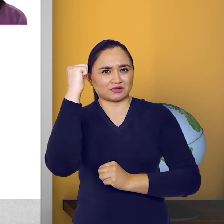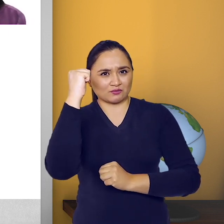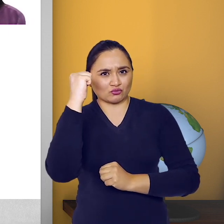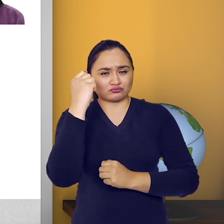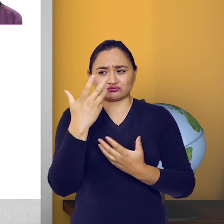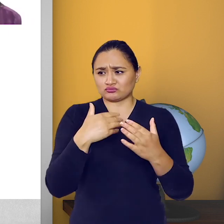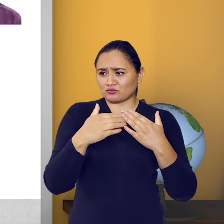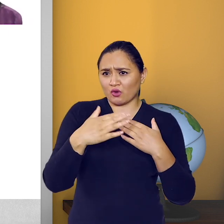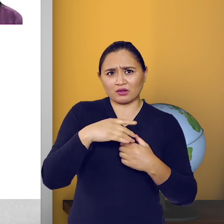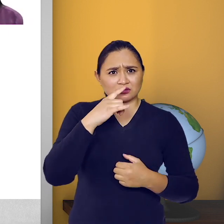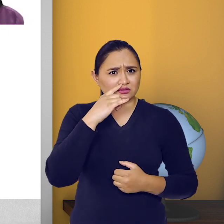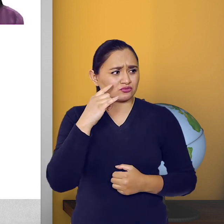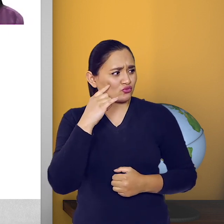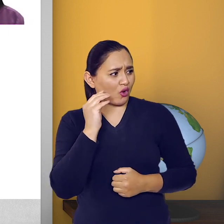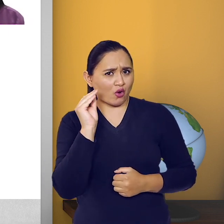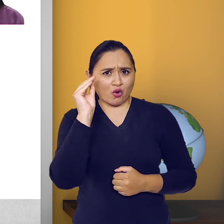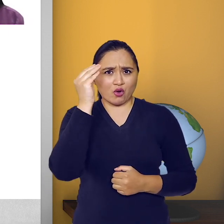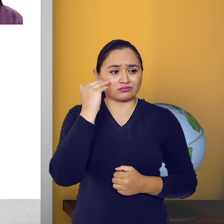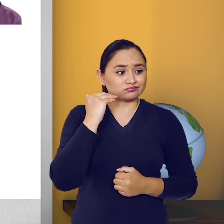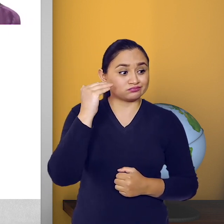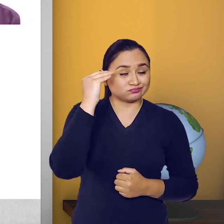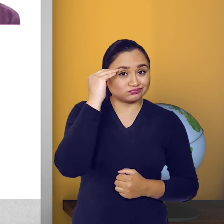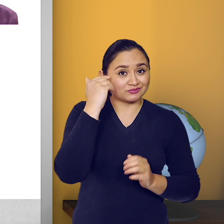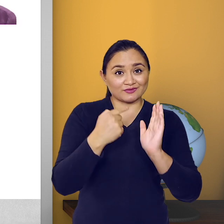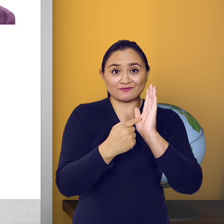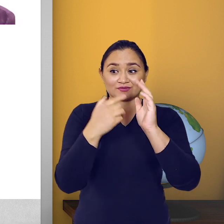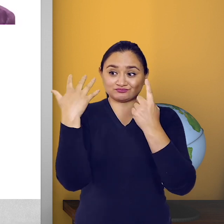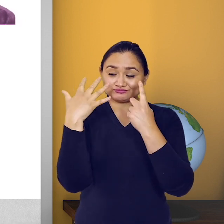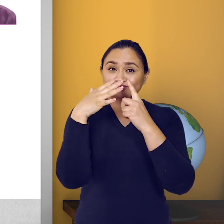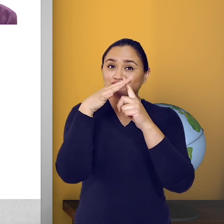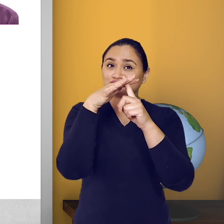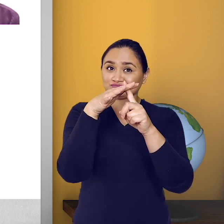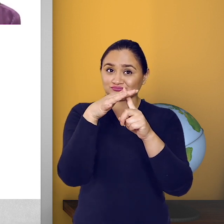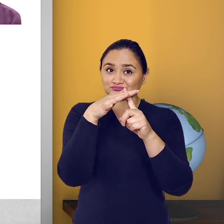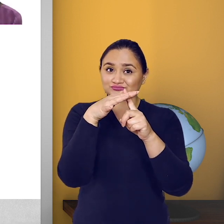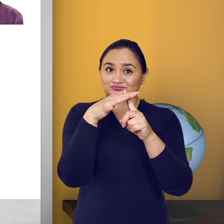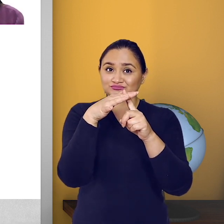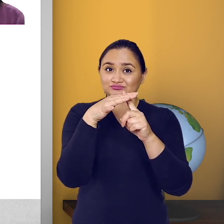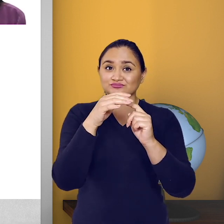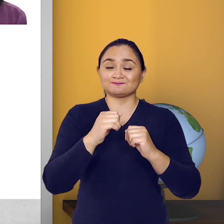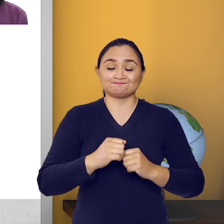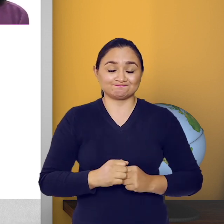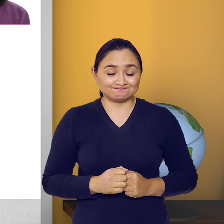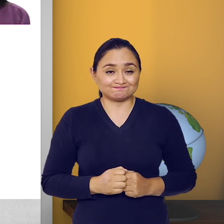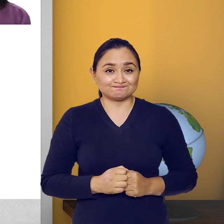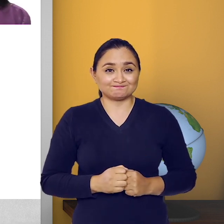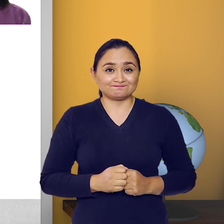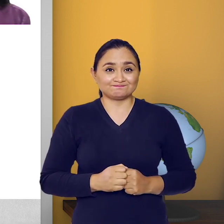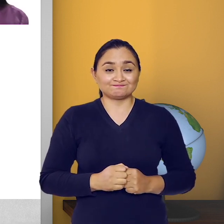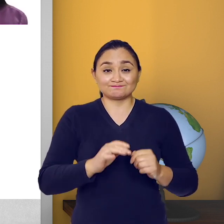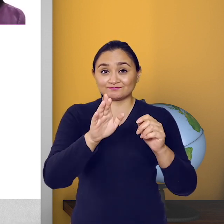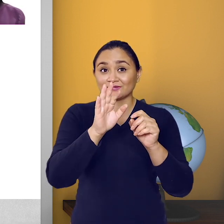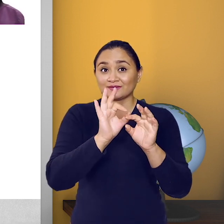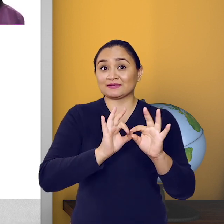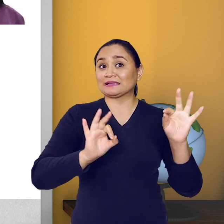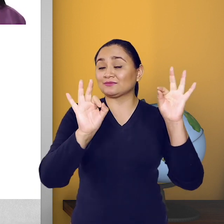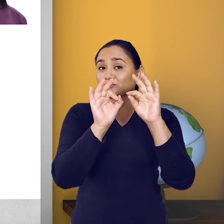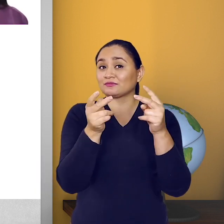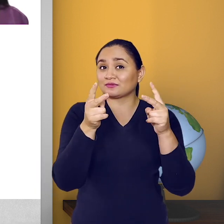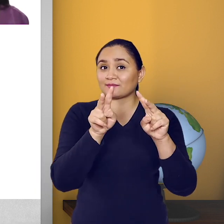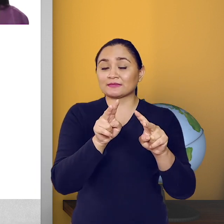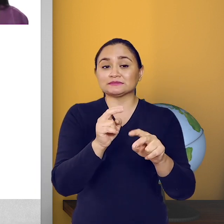intergeneracional, un enfoque inclusivo, un enfoque restaurativo. Muy importante